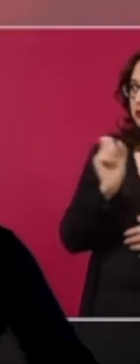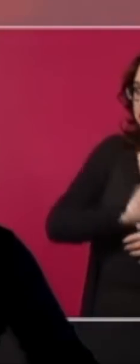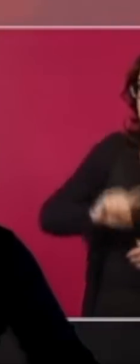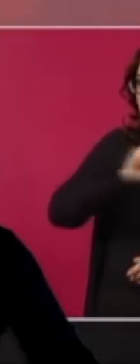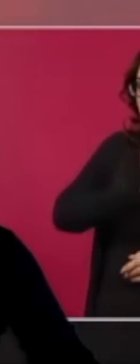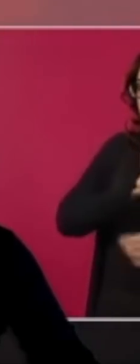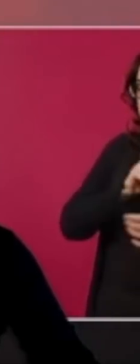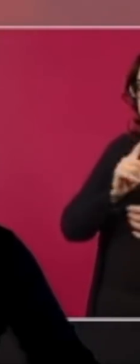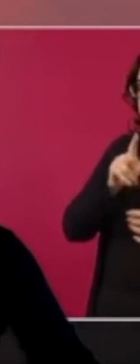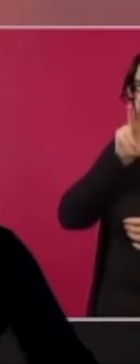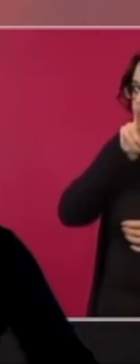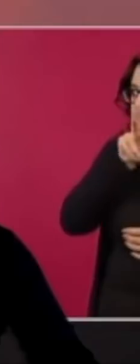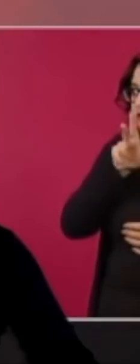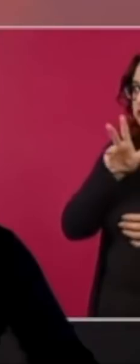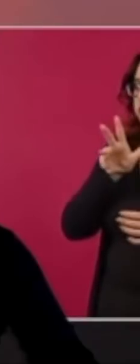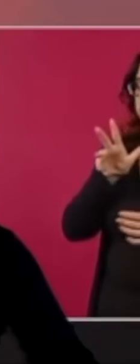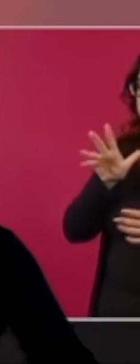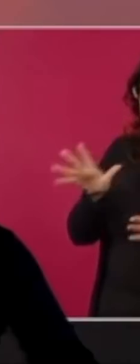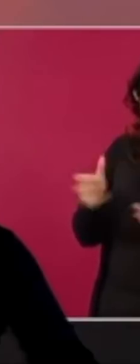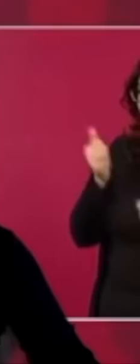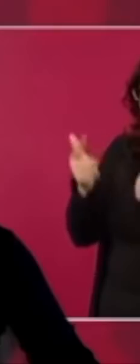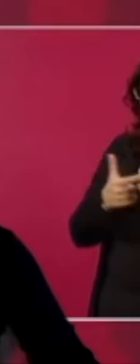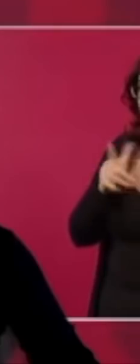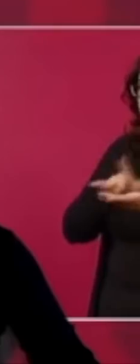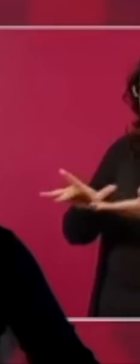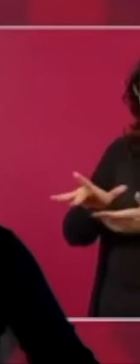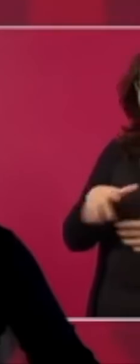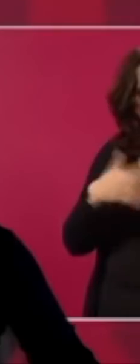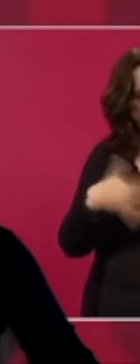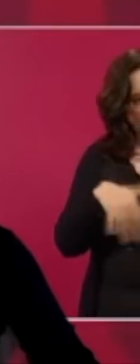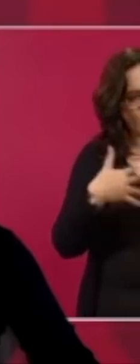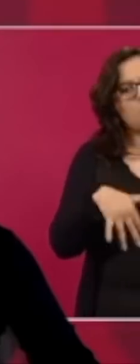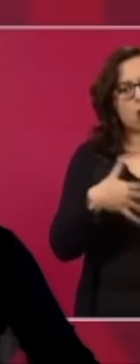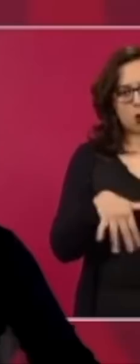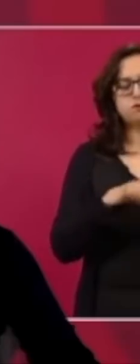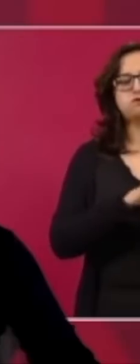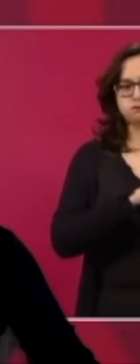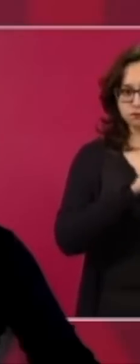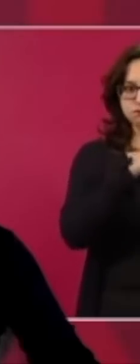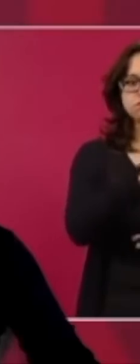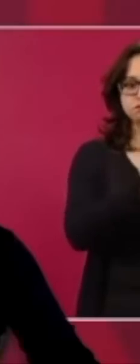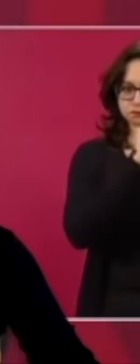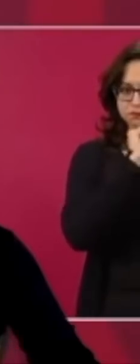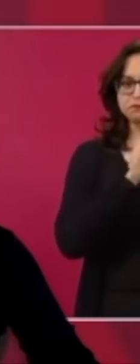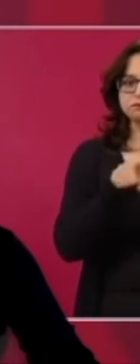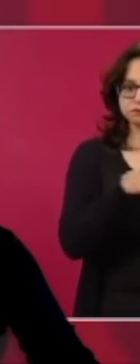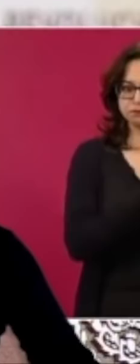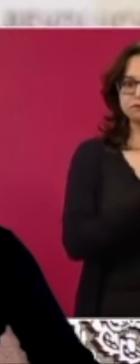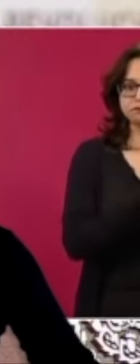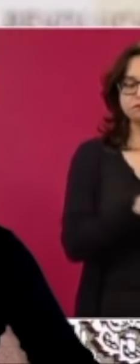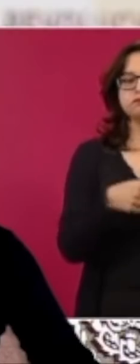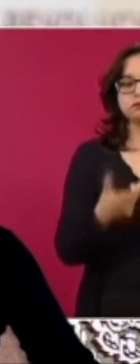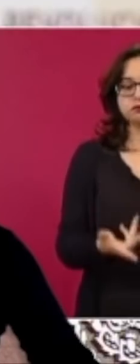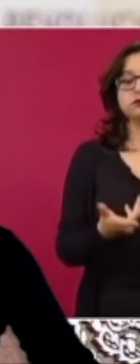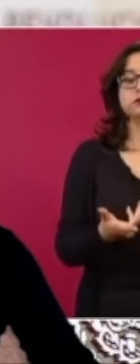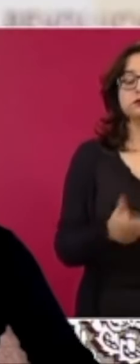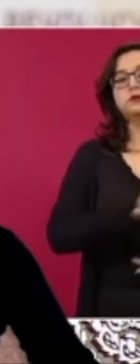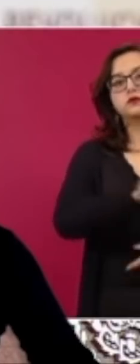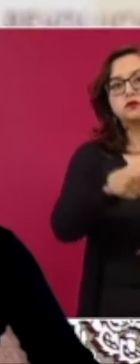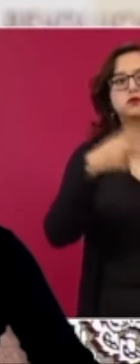de salud, hay solidaridad, hay muestras de afecto